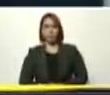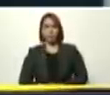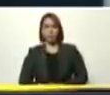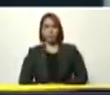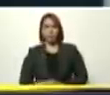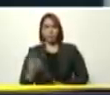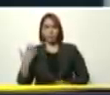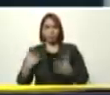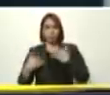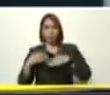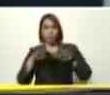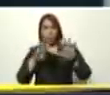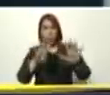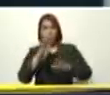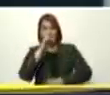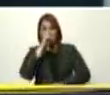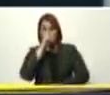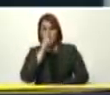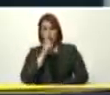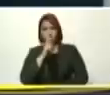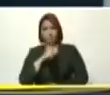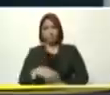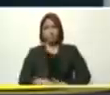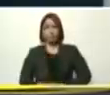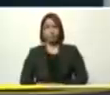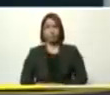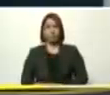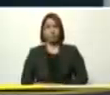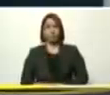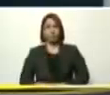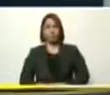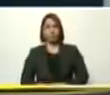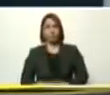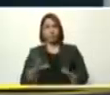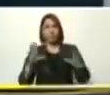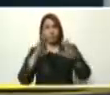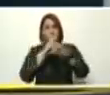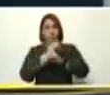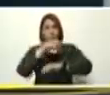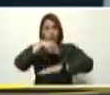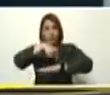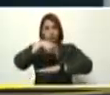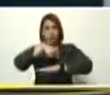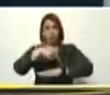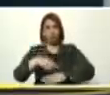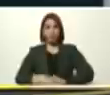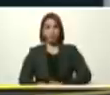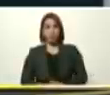Hace 9 años, una noche como esta,